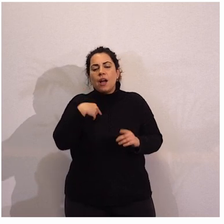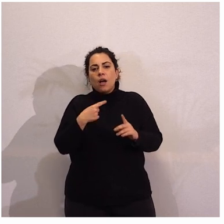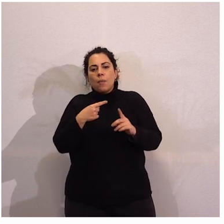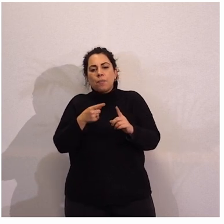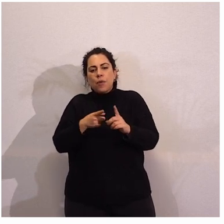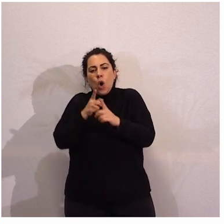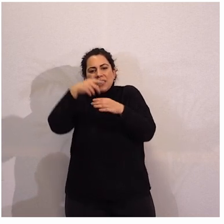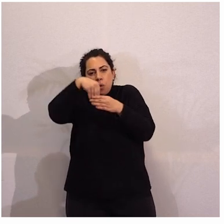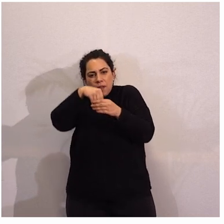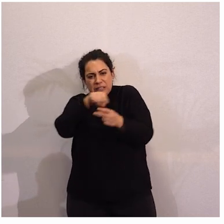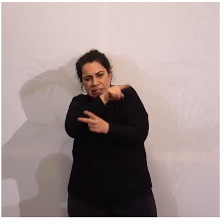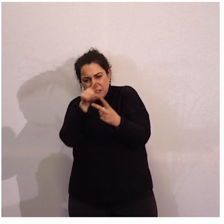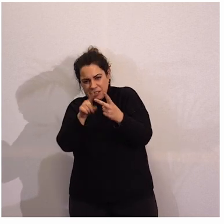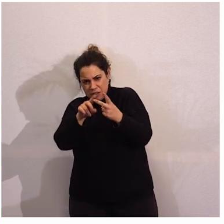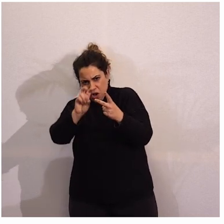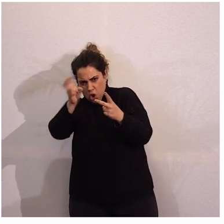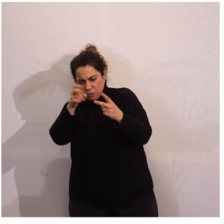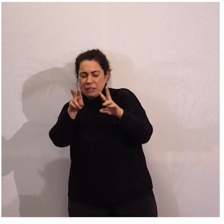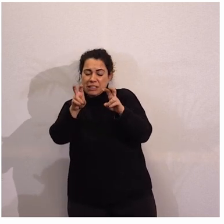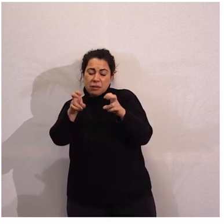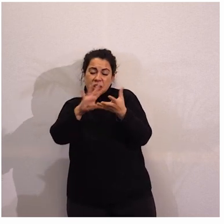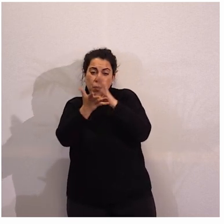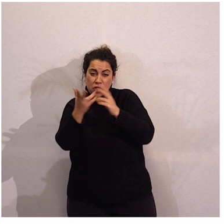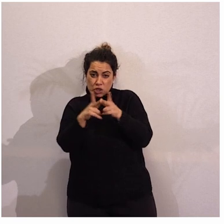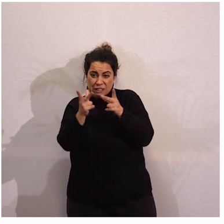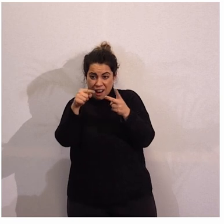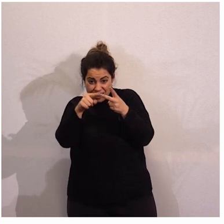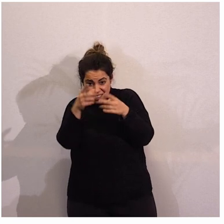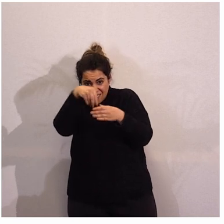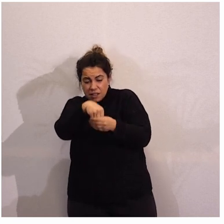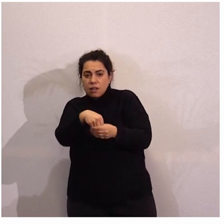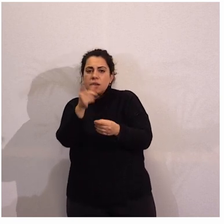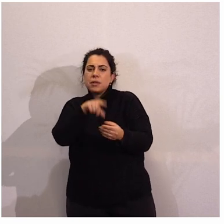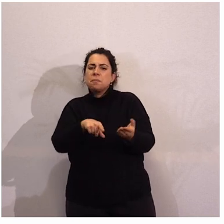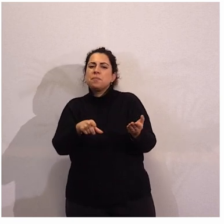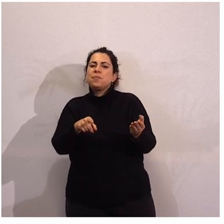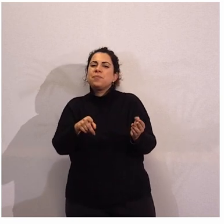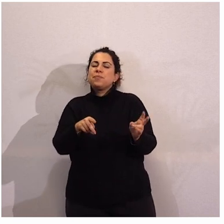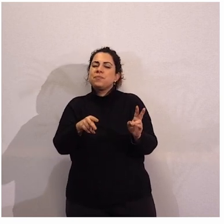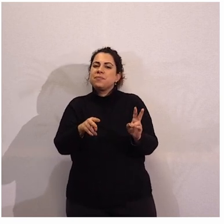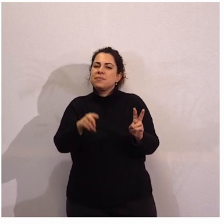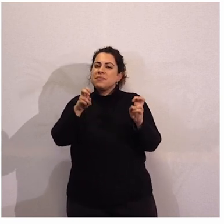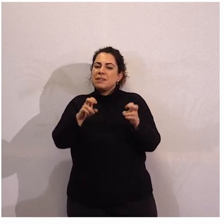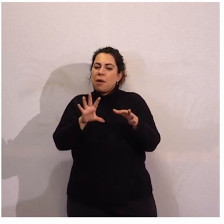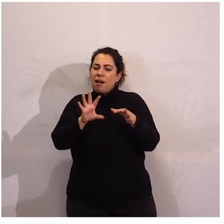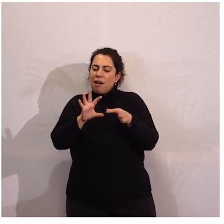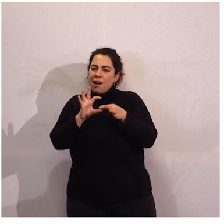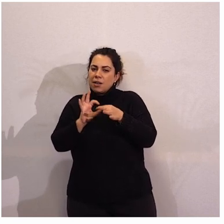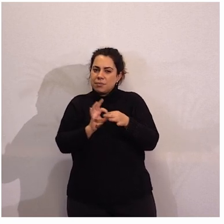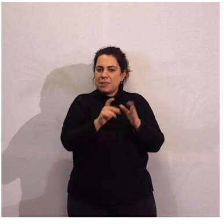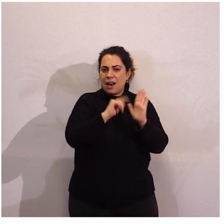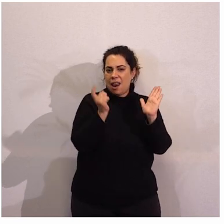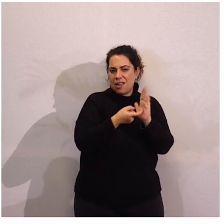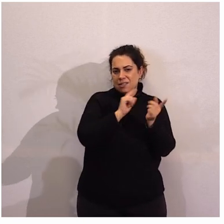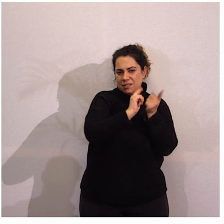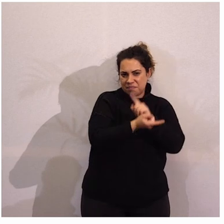de cambio social y de transformación social que tiene que ver con el cambio de las leyes, con el cambio de